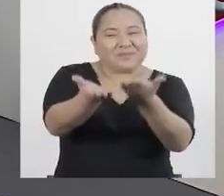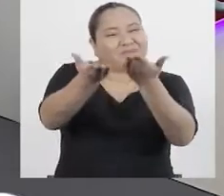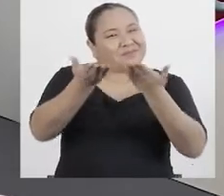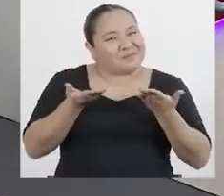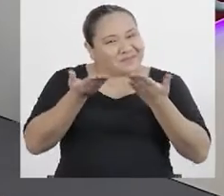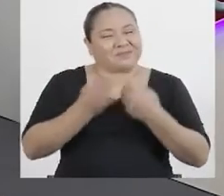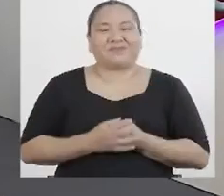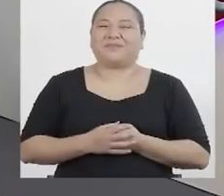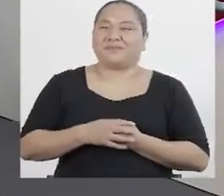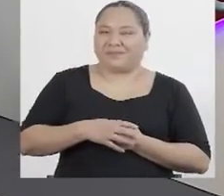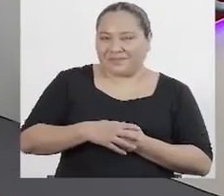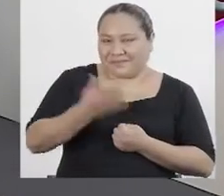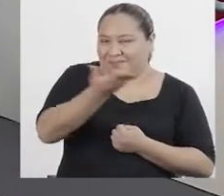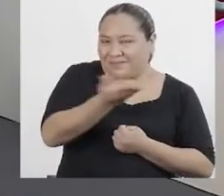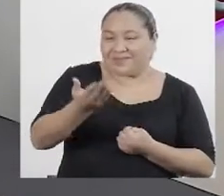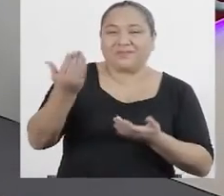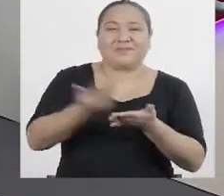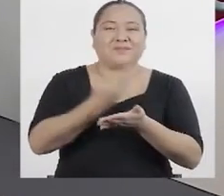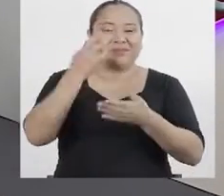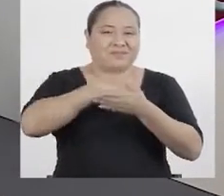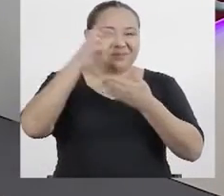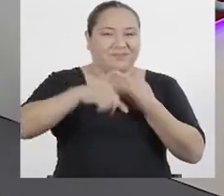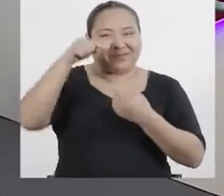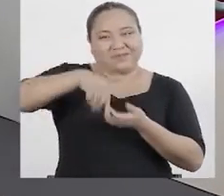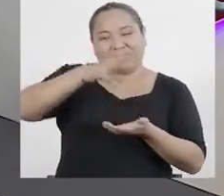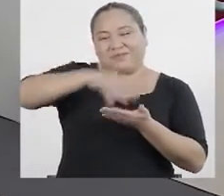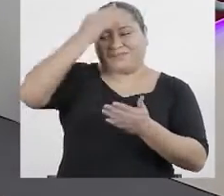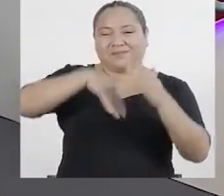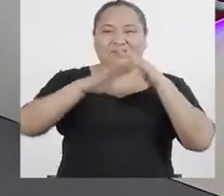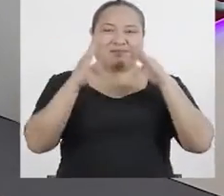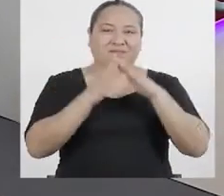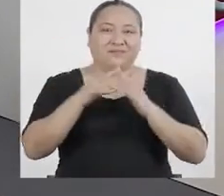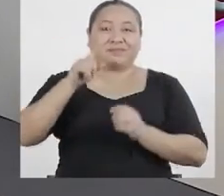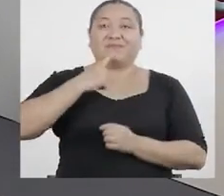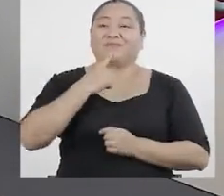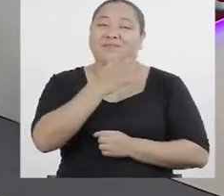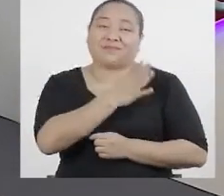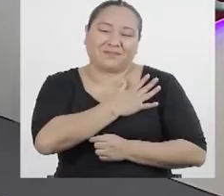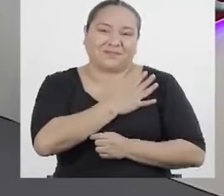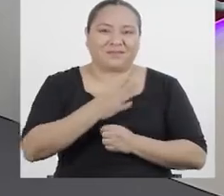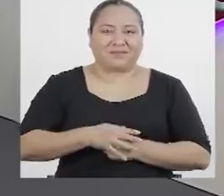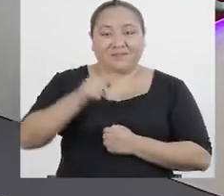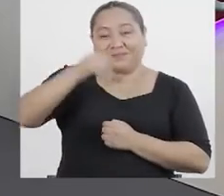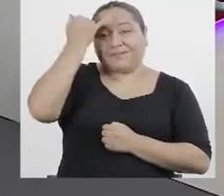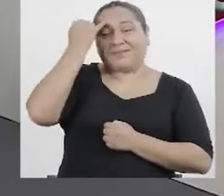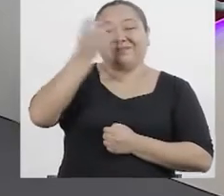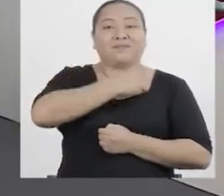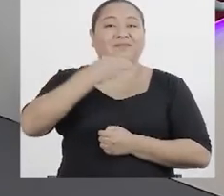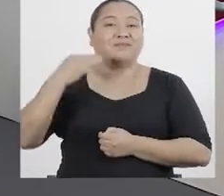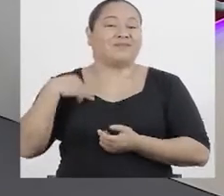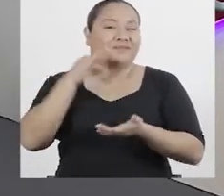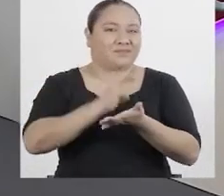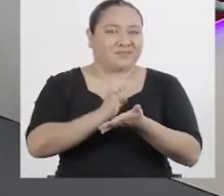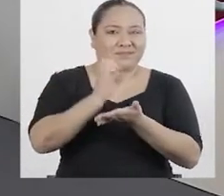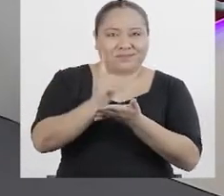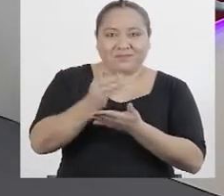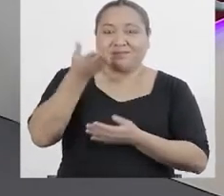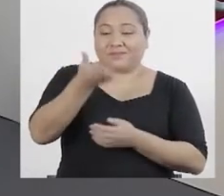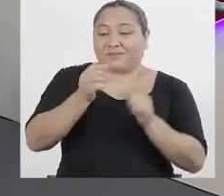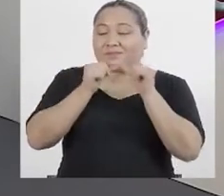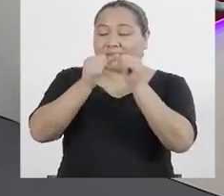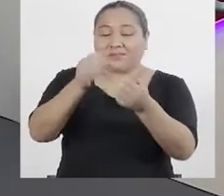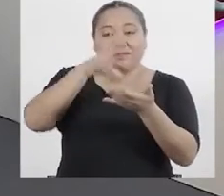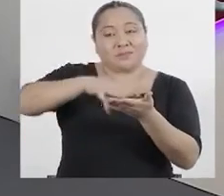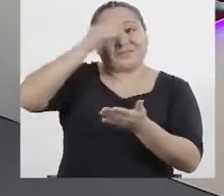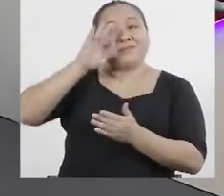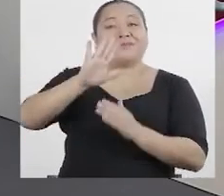Bienvenidas y bienvenidos a un nuevo programa de Aprendo en Casa para Quinto de Secundaria, una iniciativa del Ministerio de Educación para